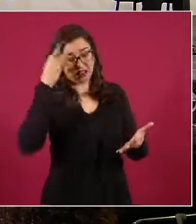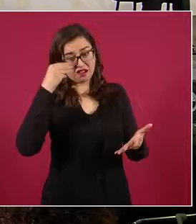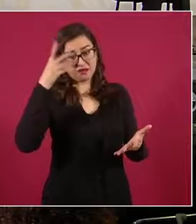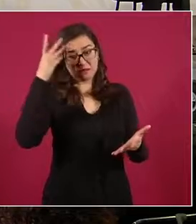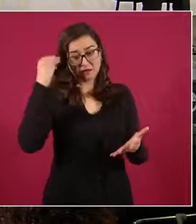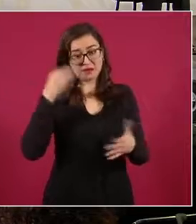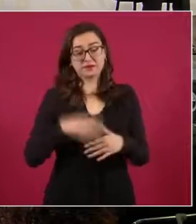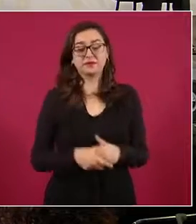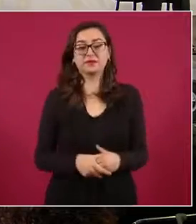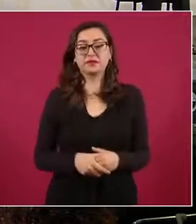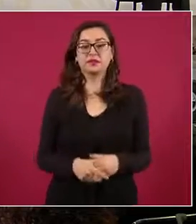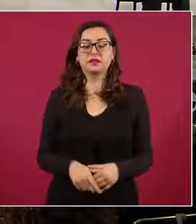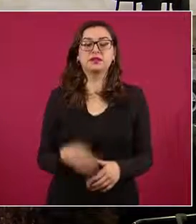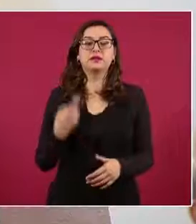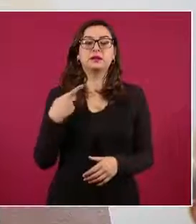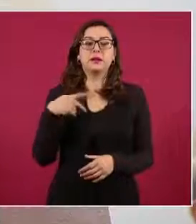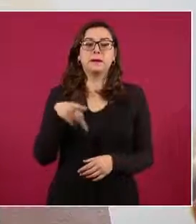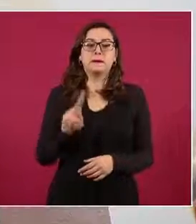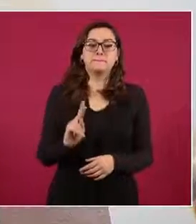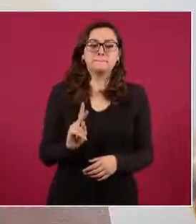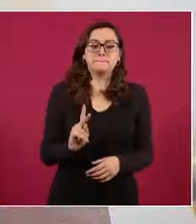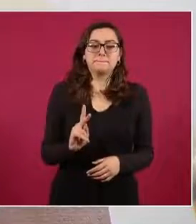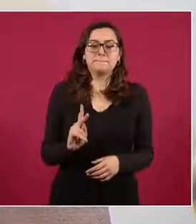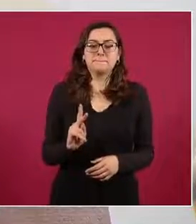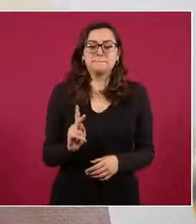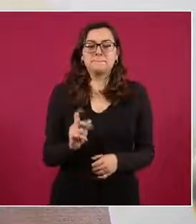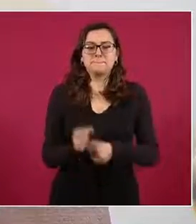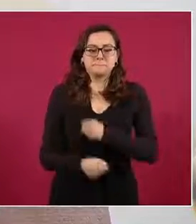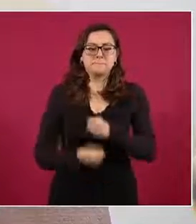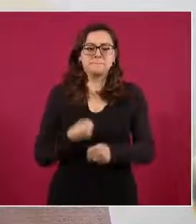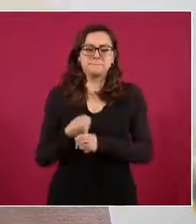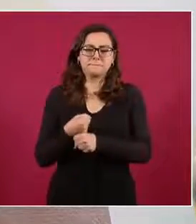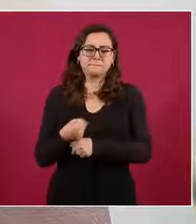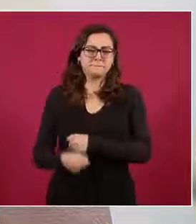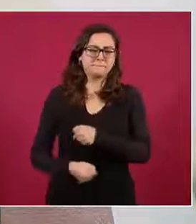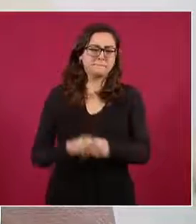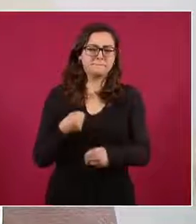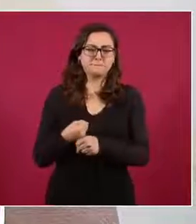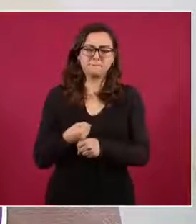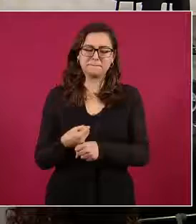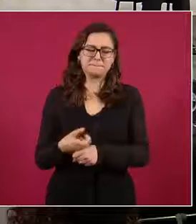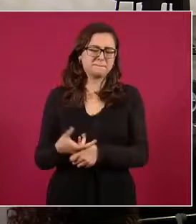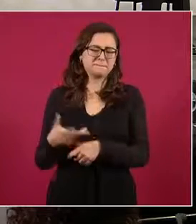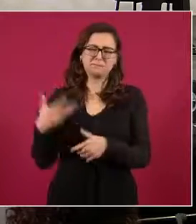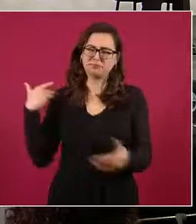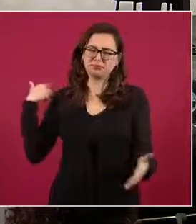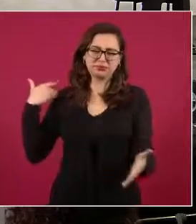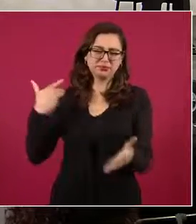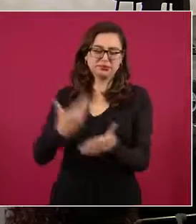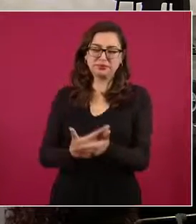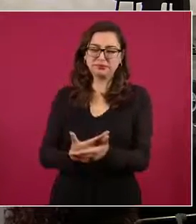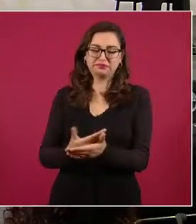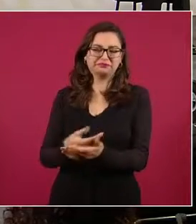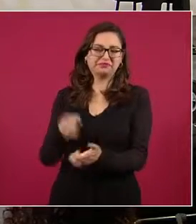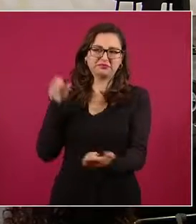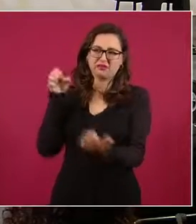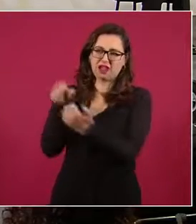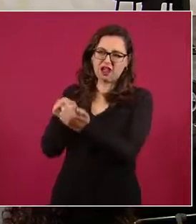Pero durante mucho tiempo, insisto, estuvieron engañando. A ver si no está. Es